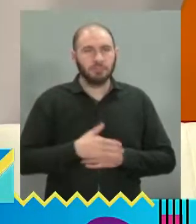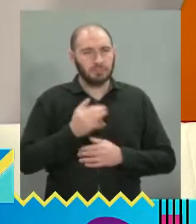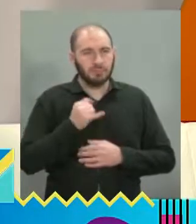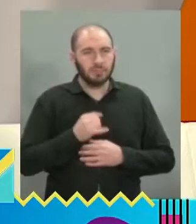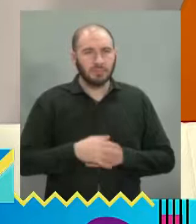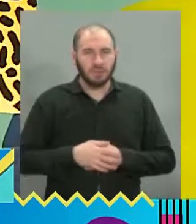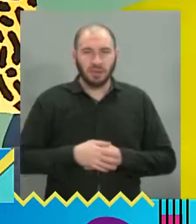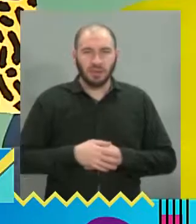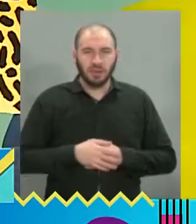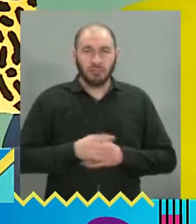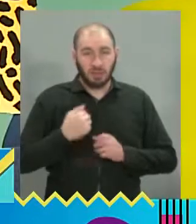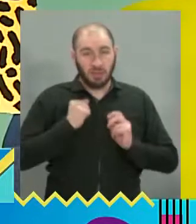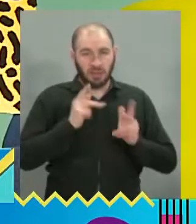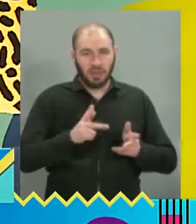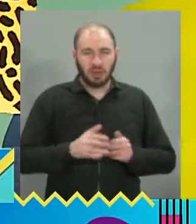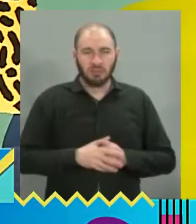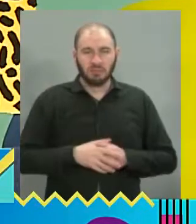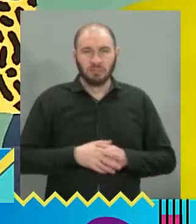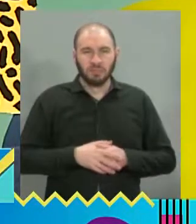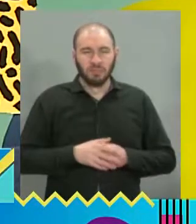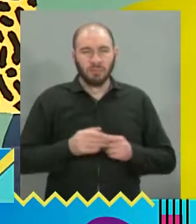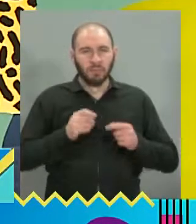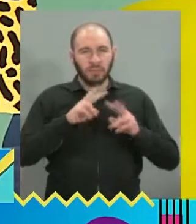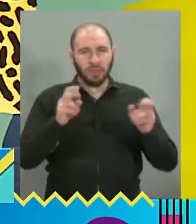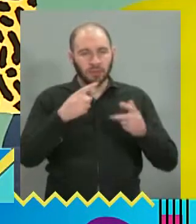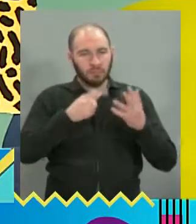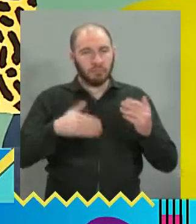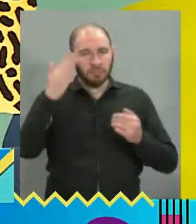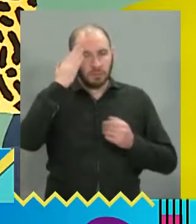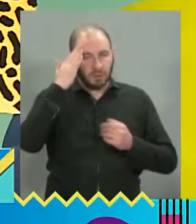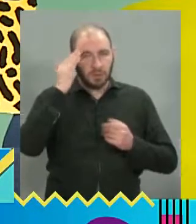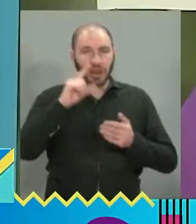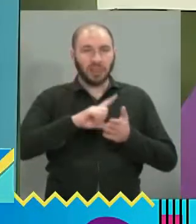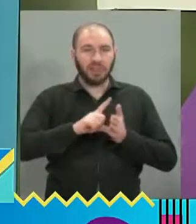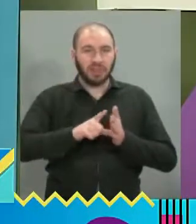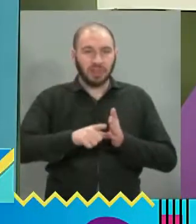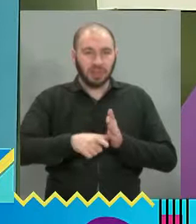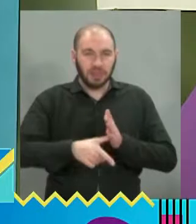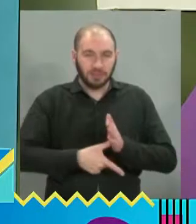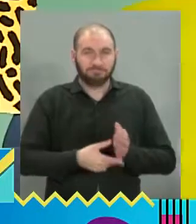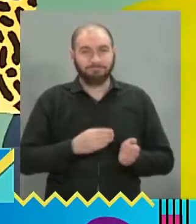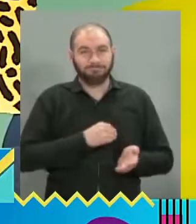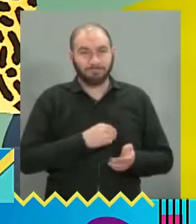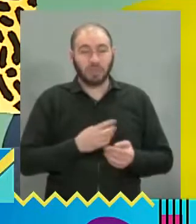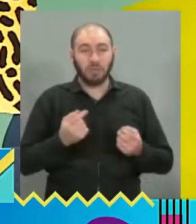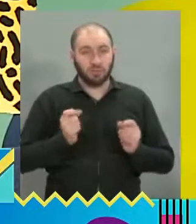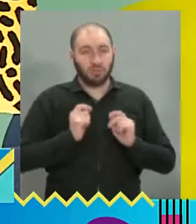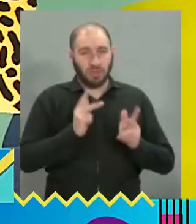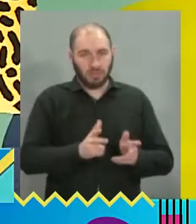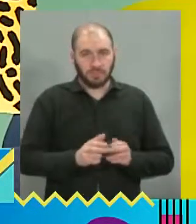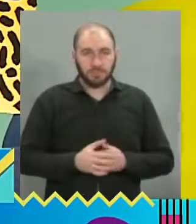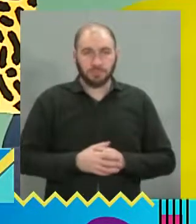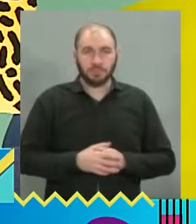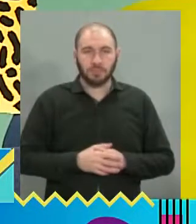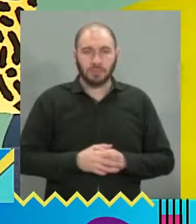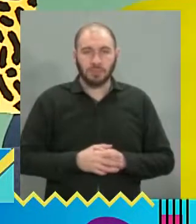sí, seguro que sí. Por eso digo, todo lo cultural es muy lento, lamentablemente. Lo que yo planteo es esto,